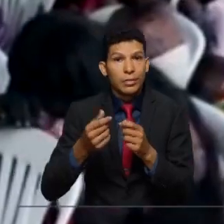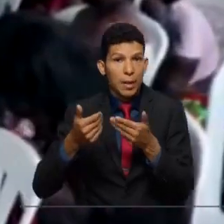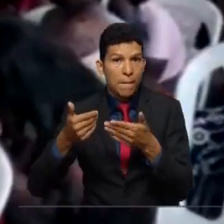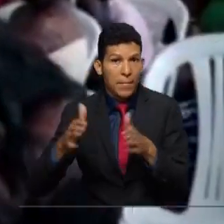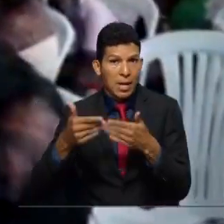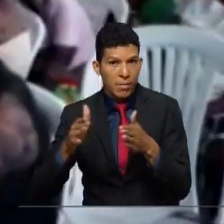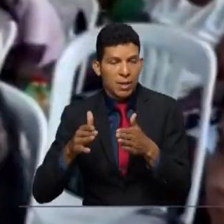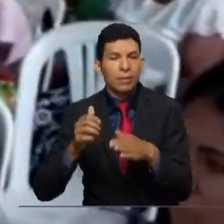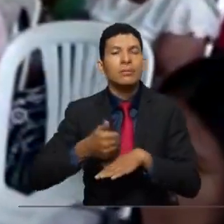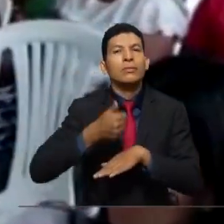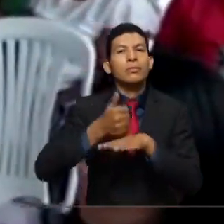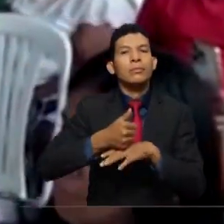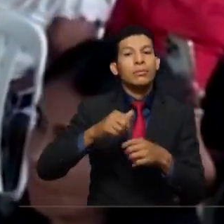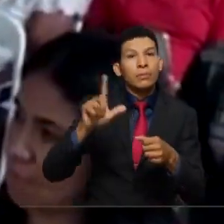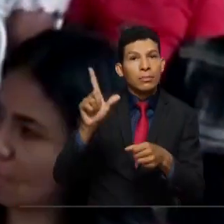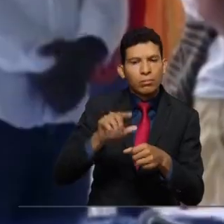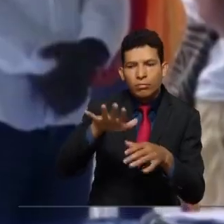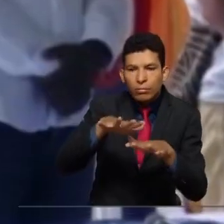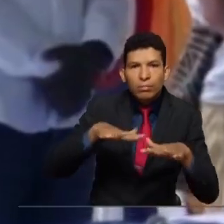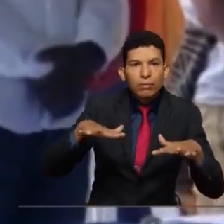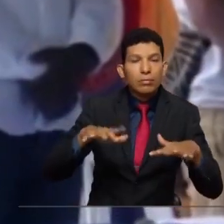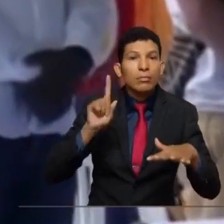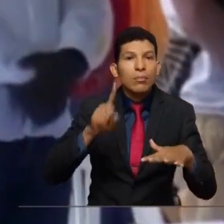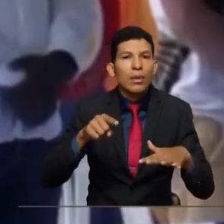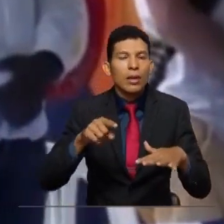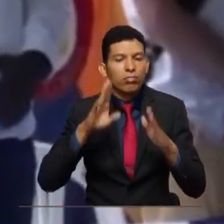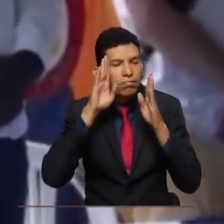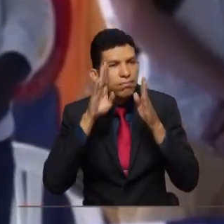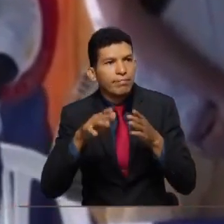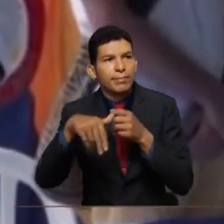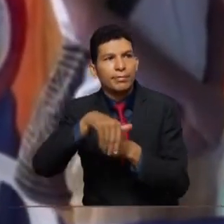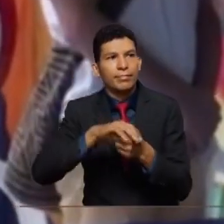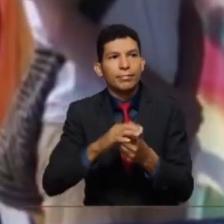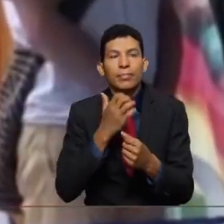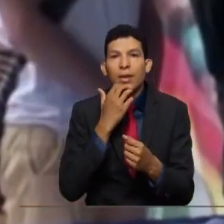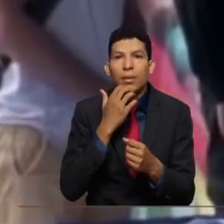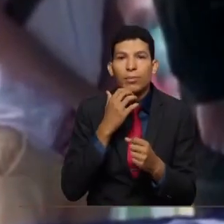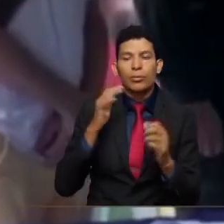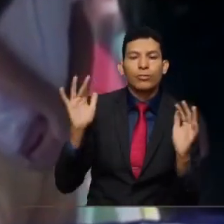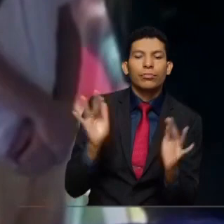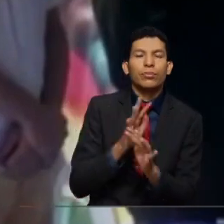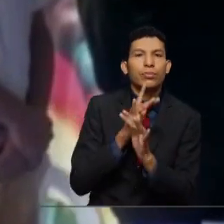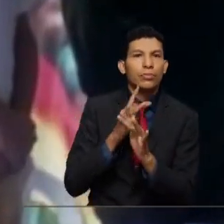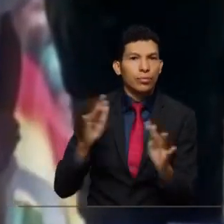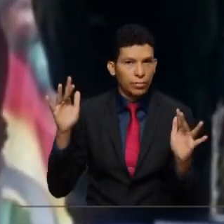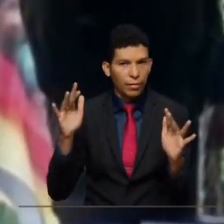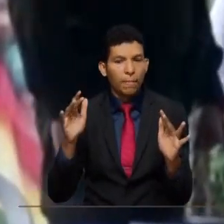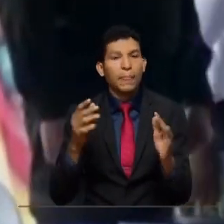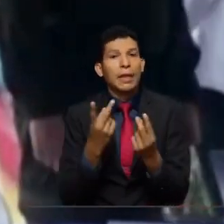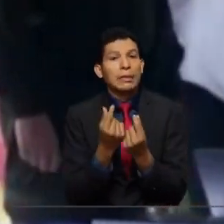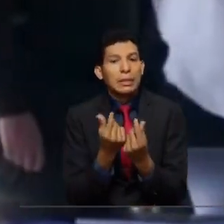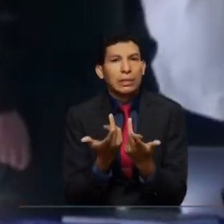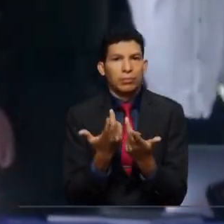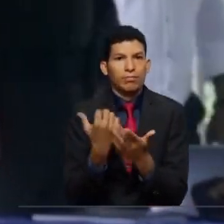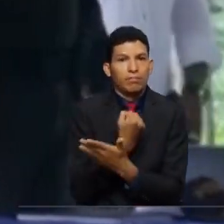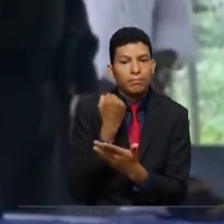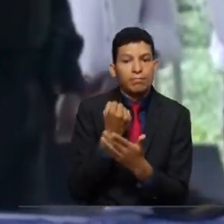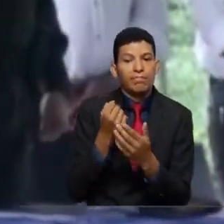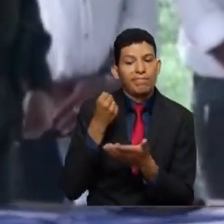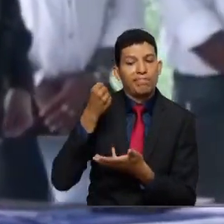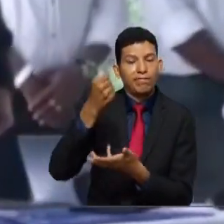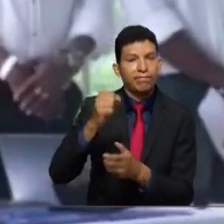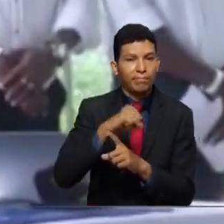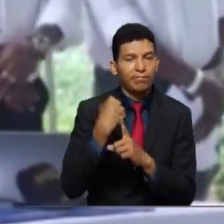autoridades locales exigen del gobierno nacional atención a situaciones como el paso de migrantes, la economía local e inversión social para sus